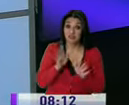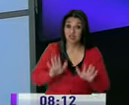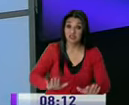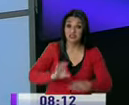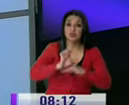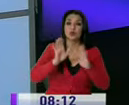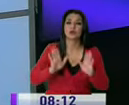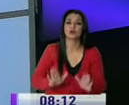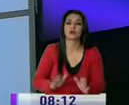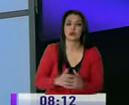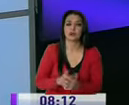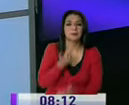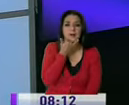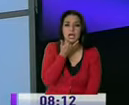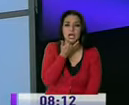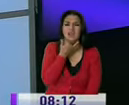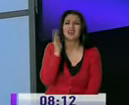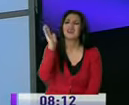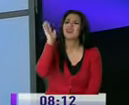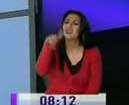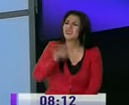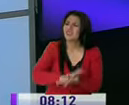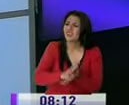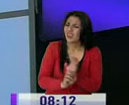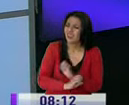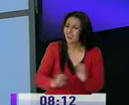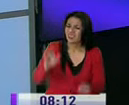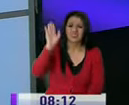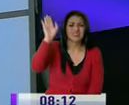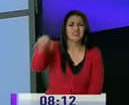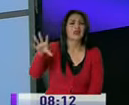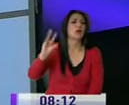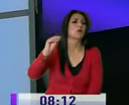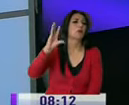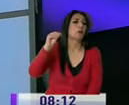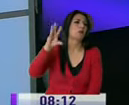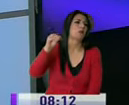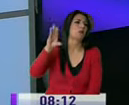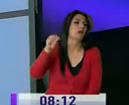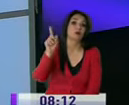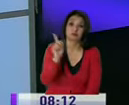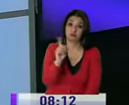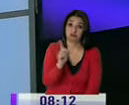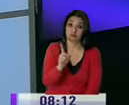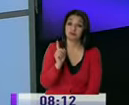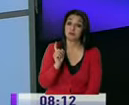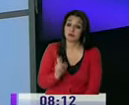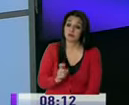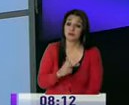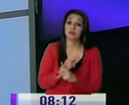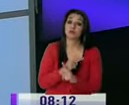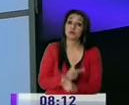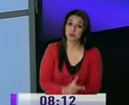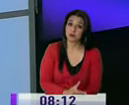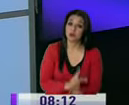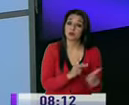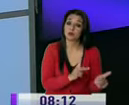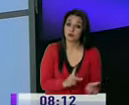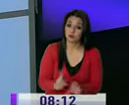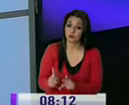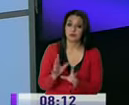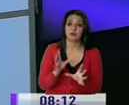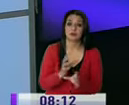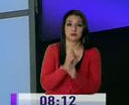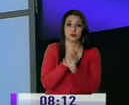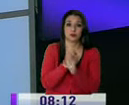tenemos esta manía. No va a pasar nada, puro bla, bla, bla. No es verdad. Hay que prevenir para evitar estas